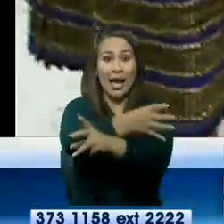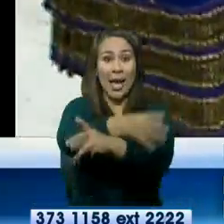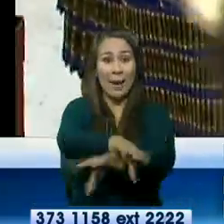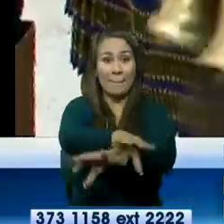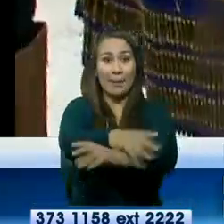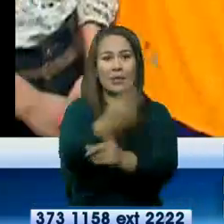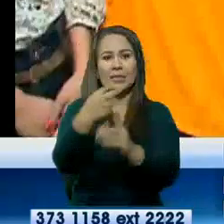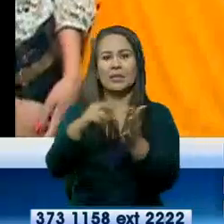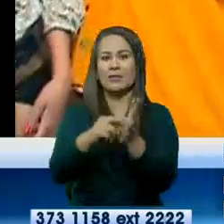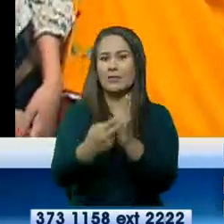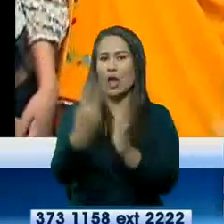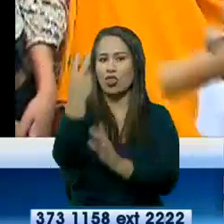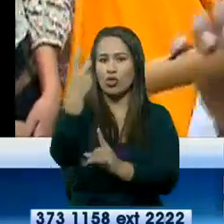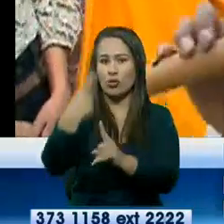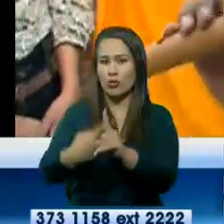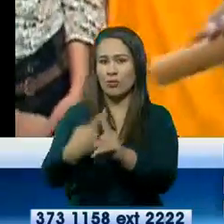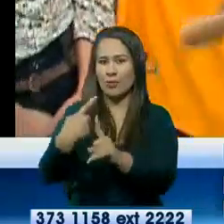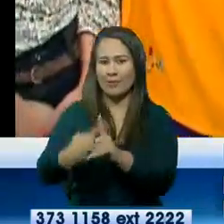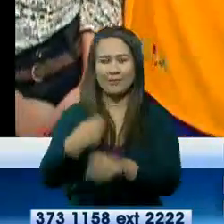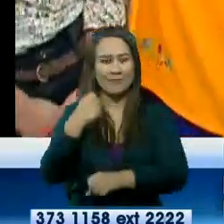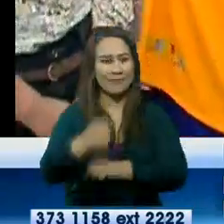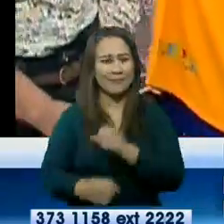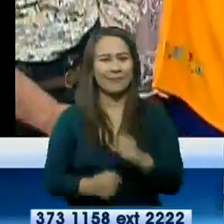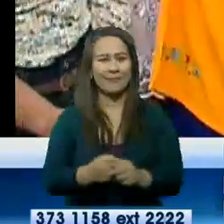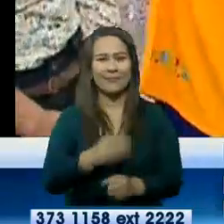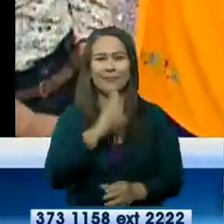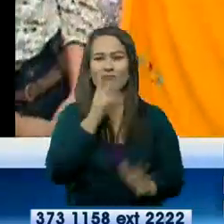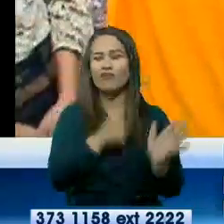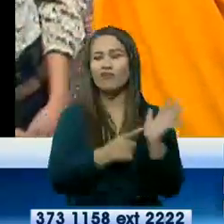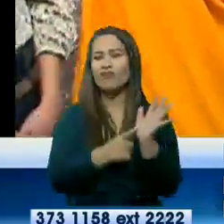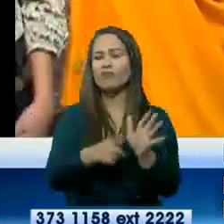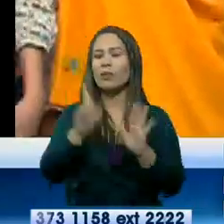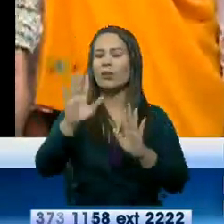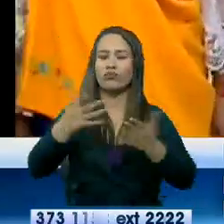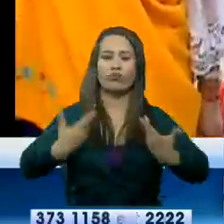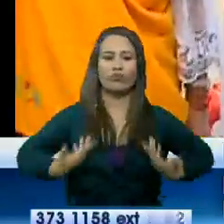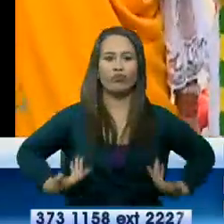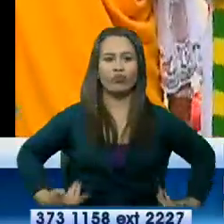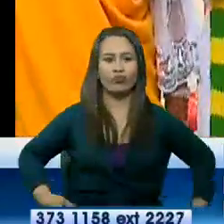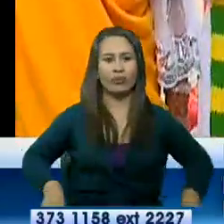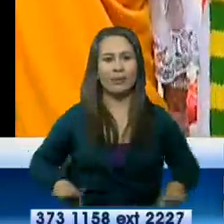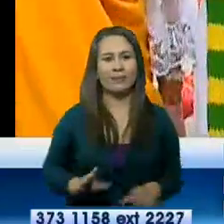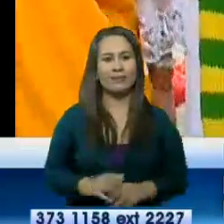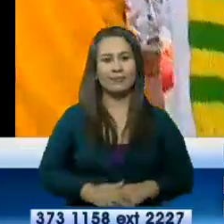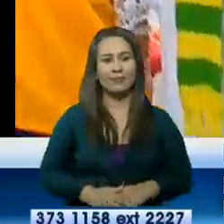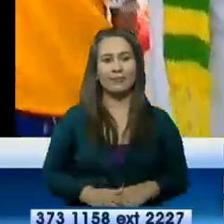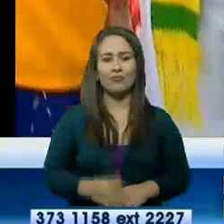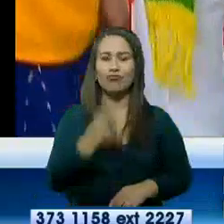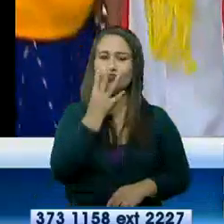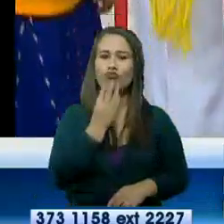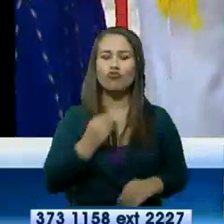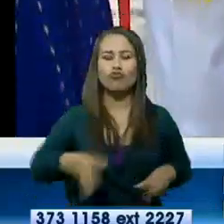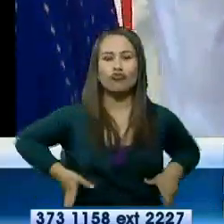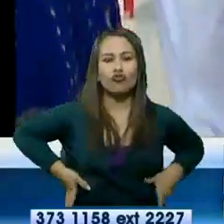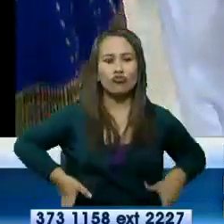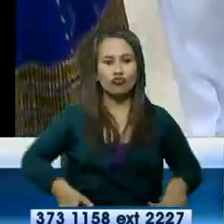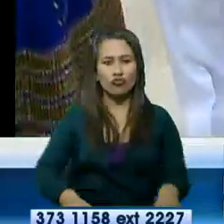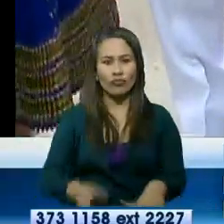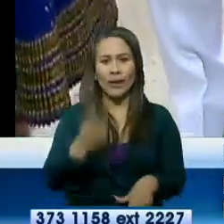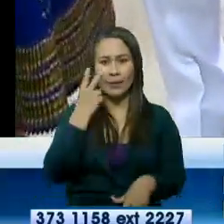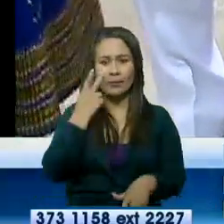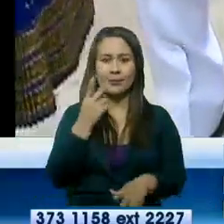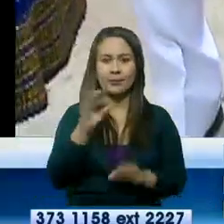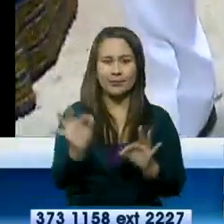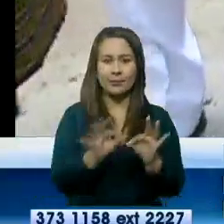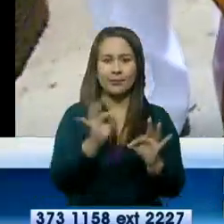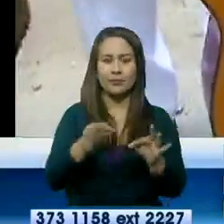12 meses del año. Él siempre se presenta de esa manera, con zamarro de cuero de chivo, las campanillas, camisa